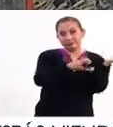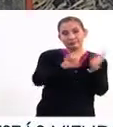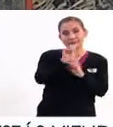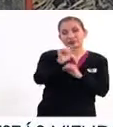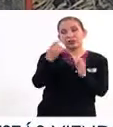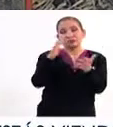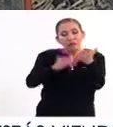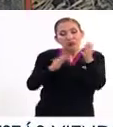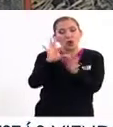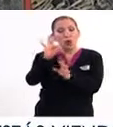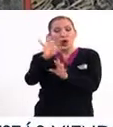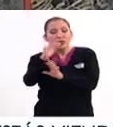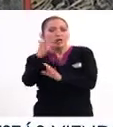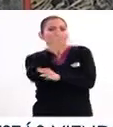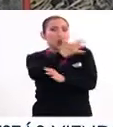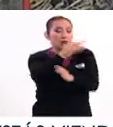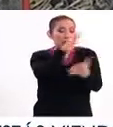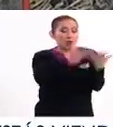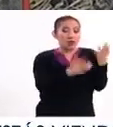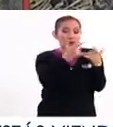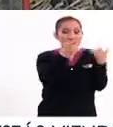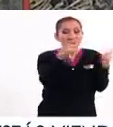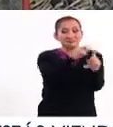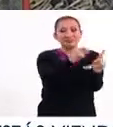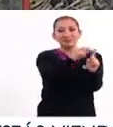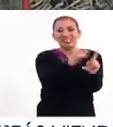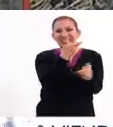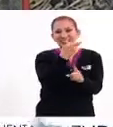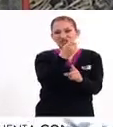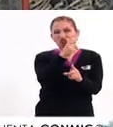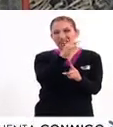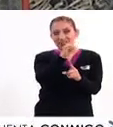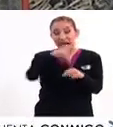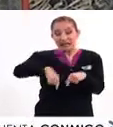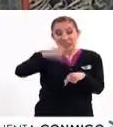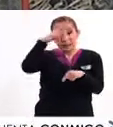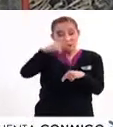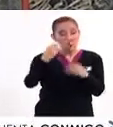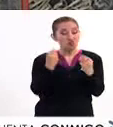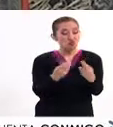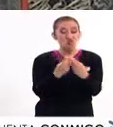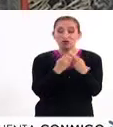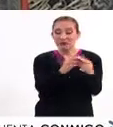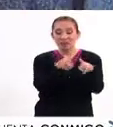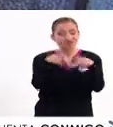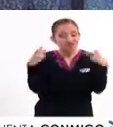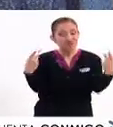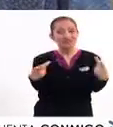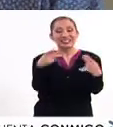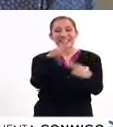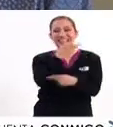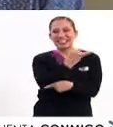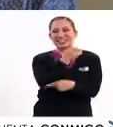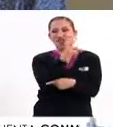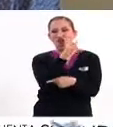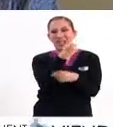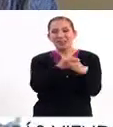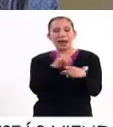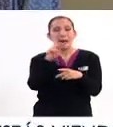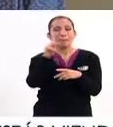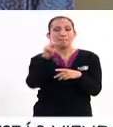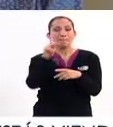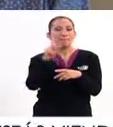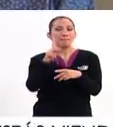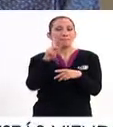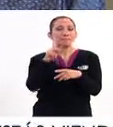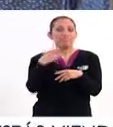un buen lector, en los 40, 50, lector de historietas. Si algo se leía aquí en México eran historietas. ¿Estás pensando en qué? ¿En Pepín?